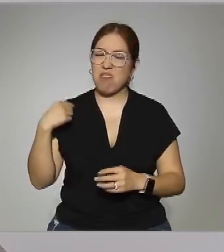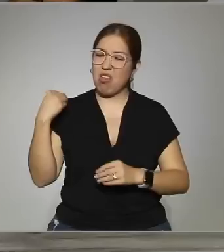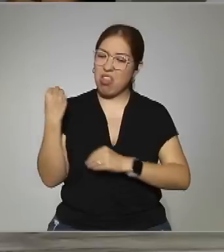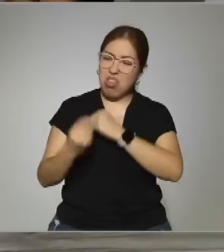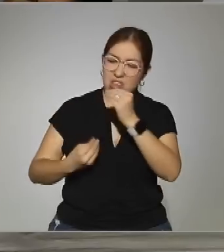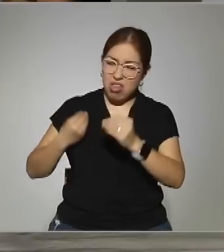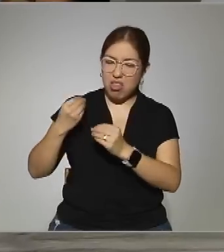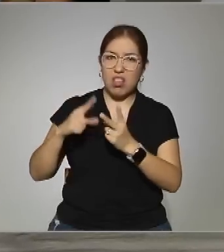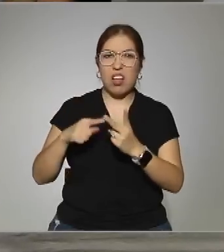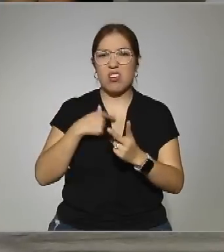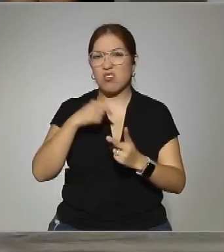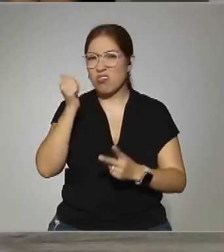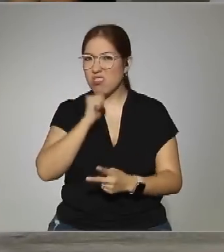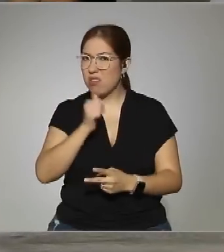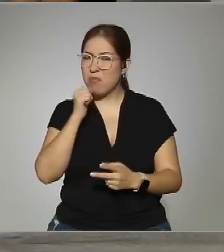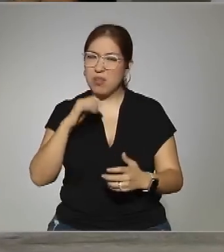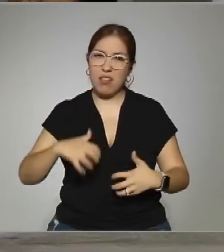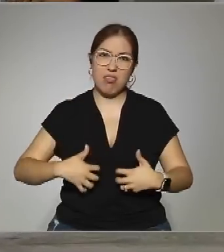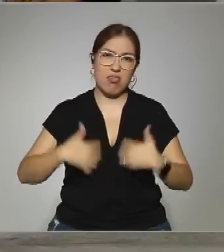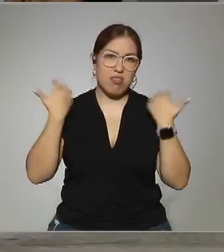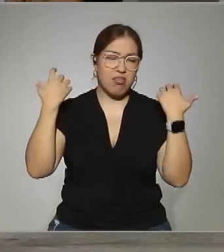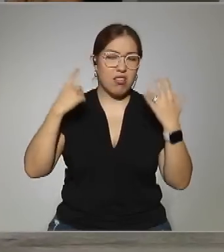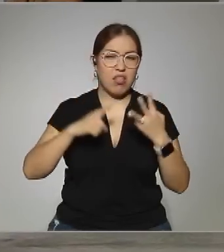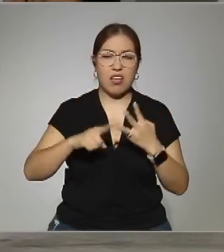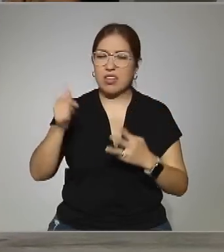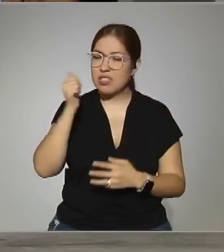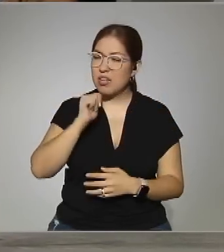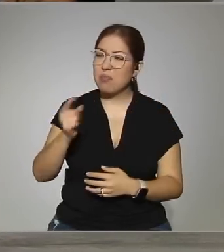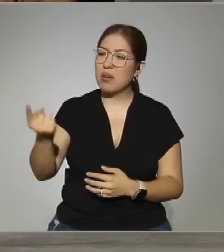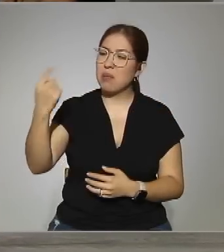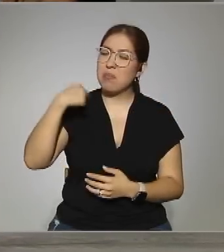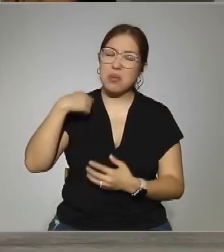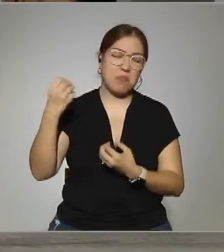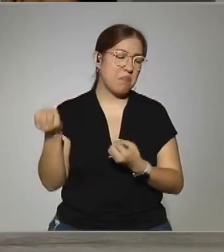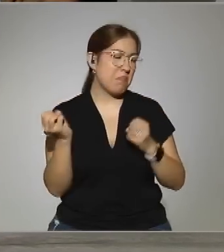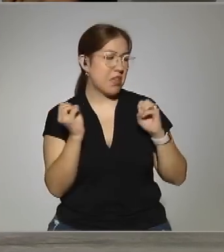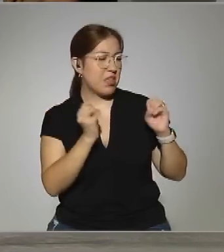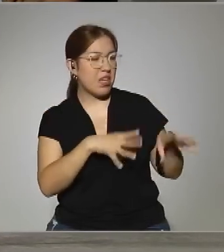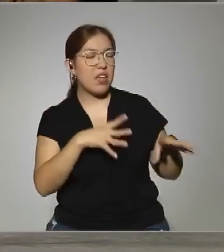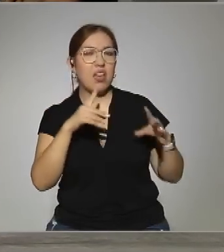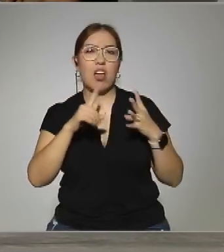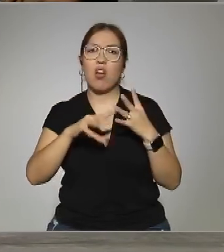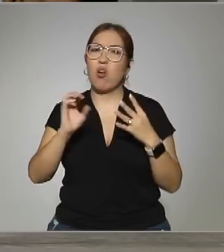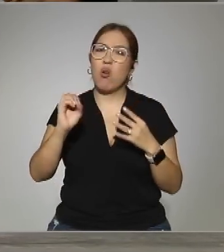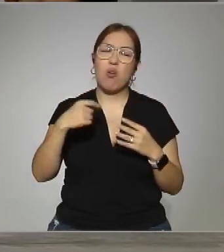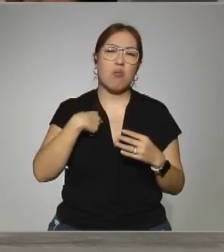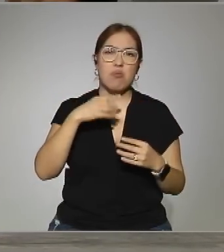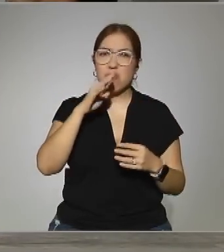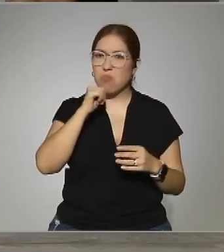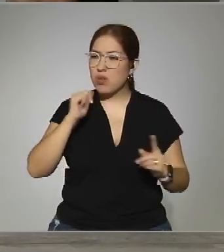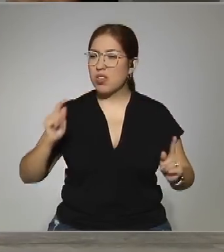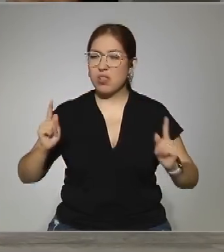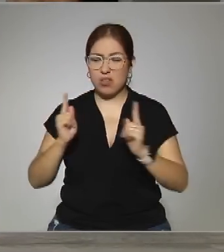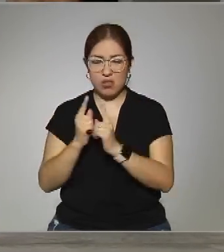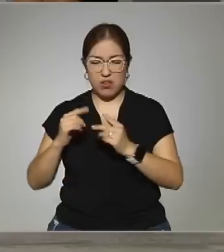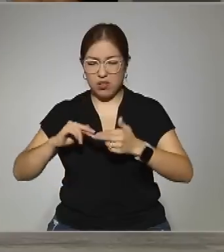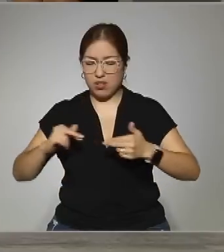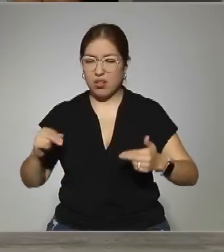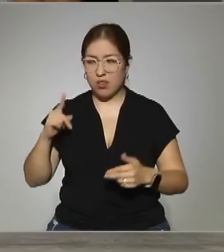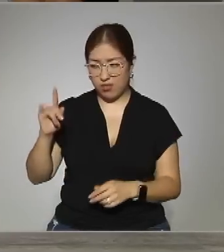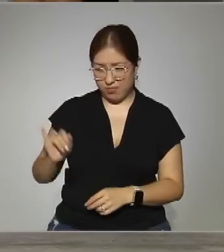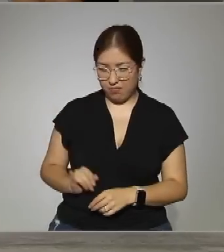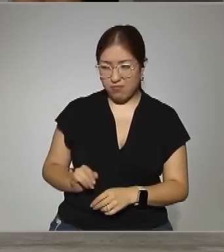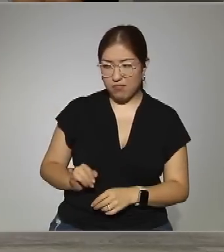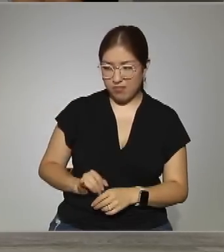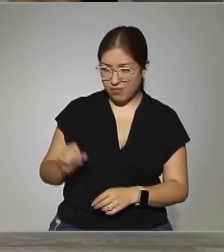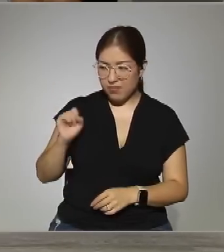o siempre estoy enojada, o siempre me dejan. Sí, o no puedo ser pareja, ¿no? Etcétera. Me parece súper interesante, Dan, que digas esto